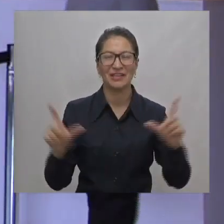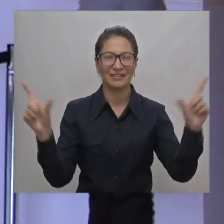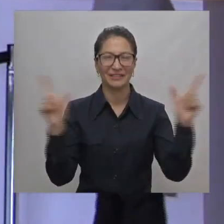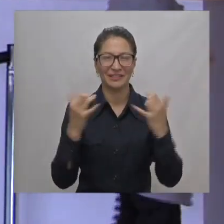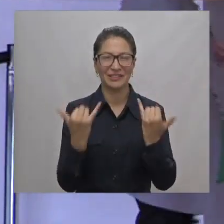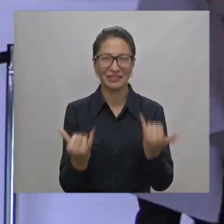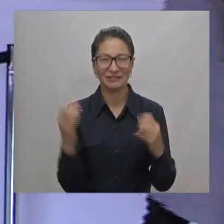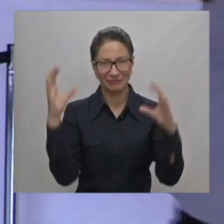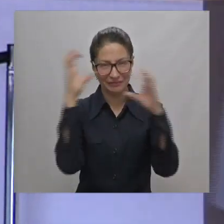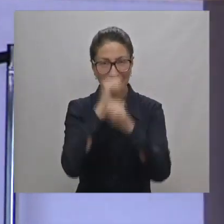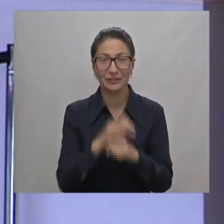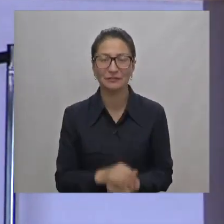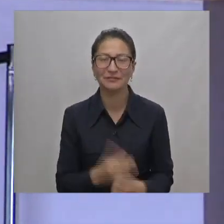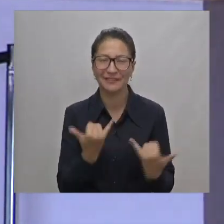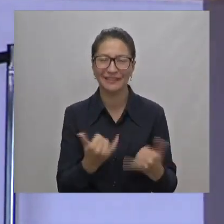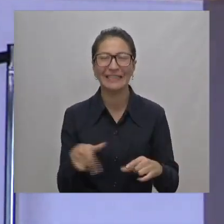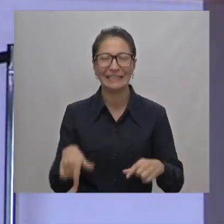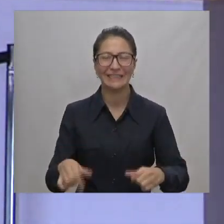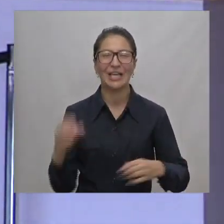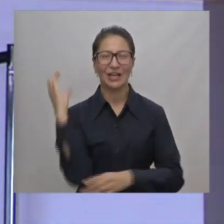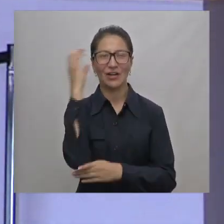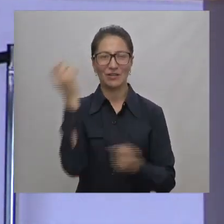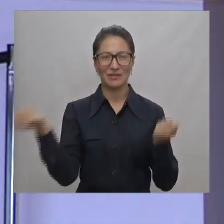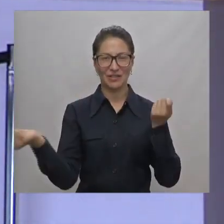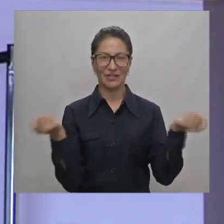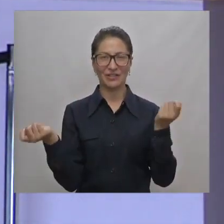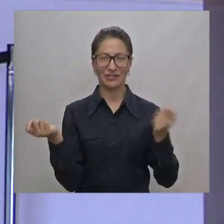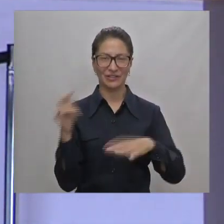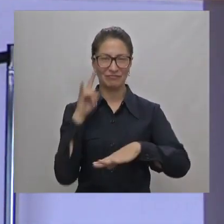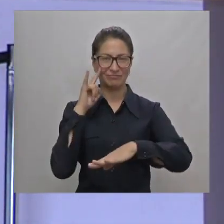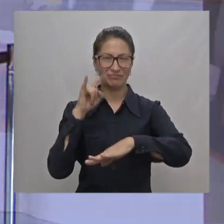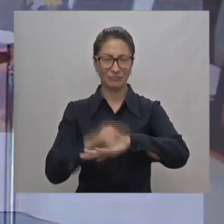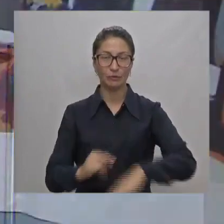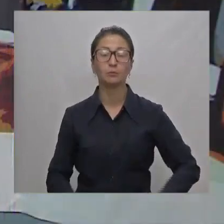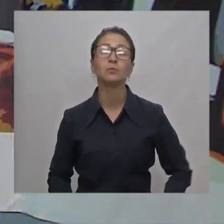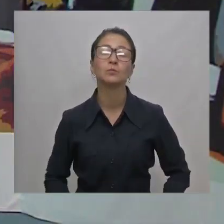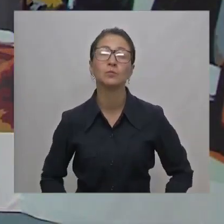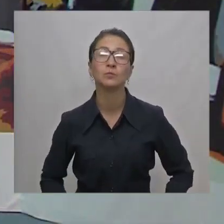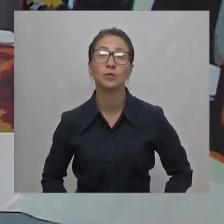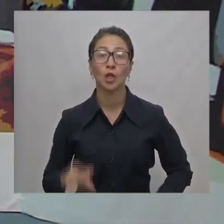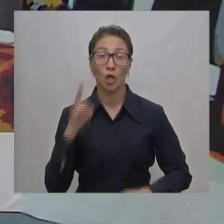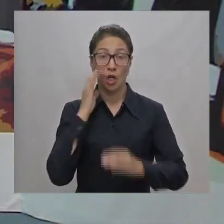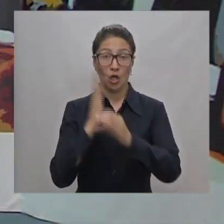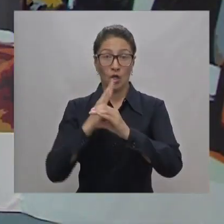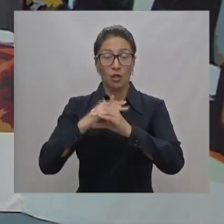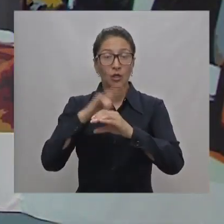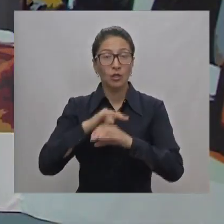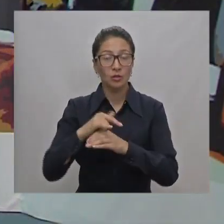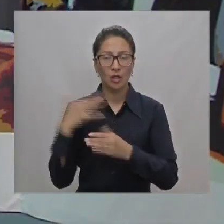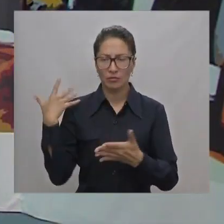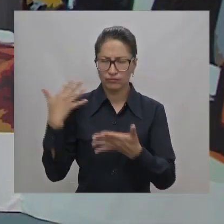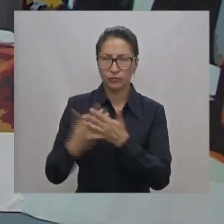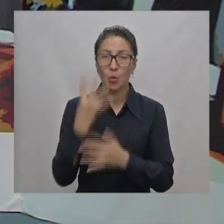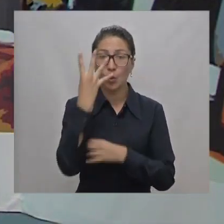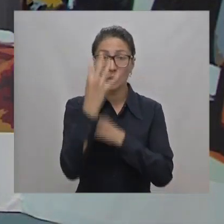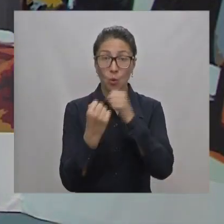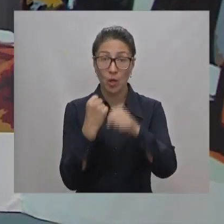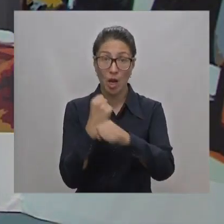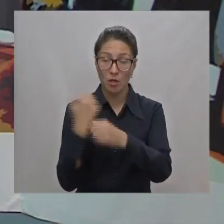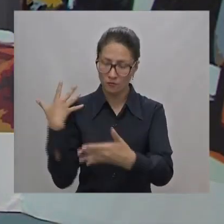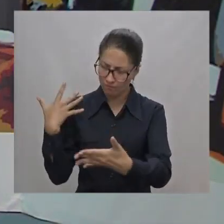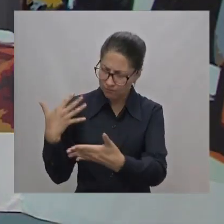titulares de nuestra emisión del día de hoy, aquí en Colombia Tiene Control. La Contraloría General de la República durante los